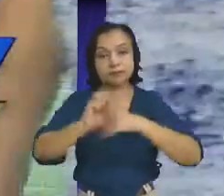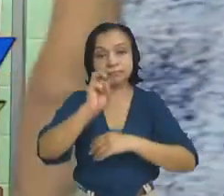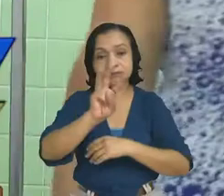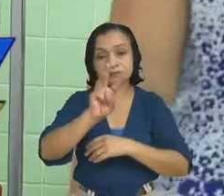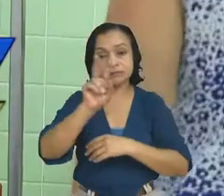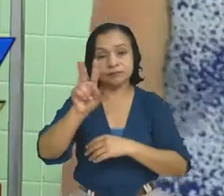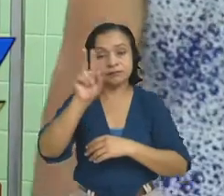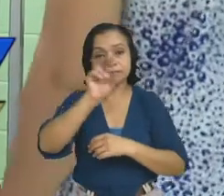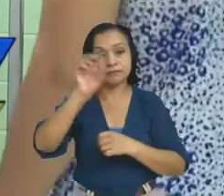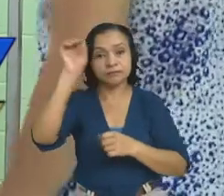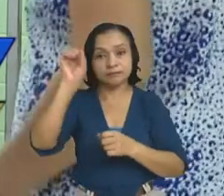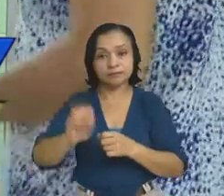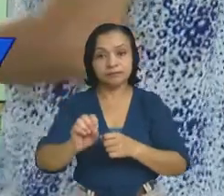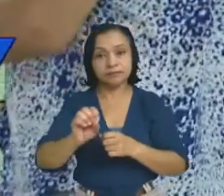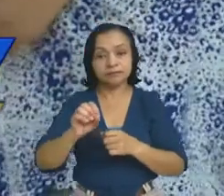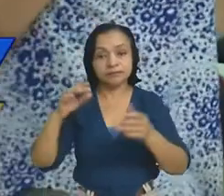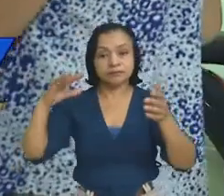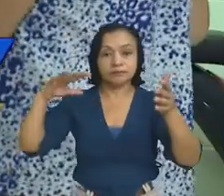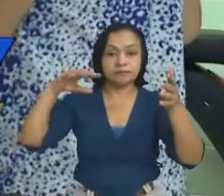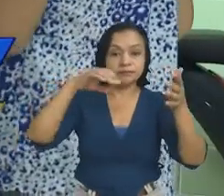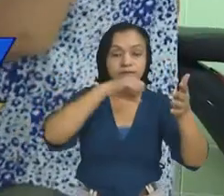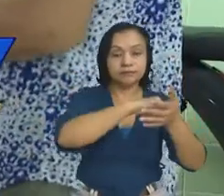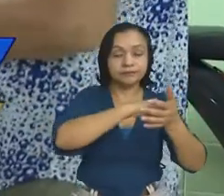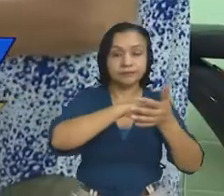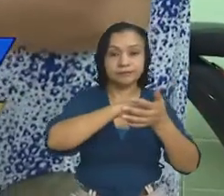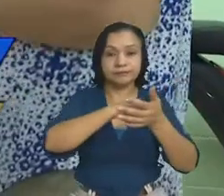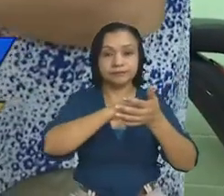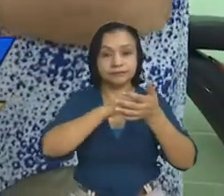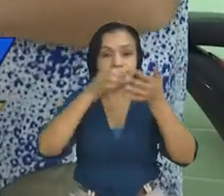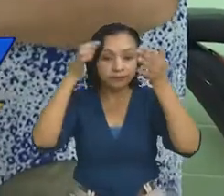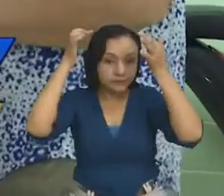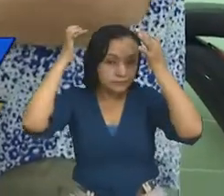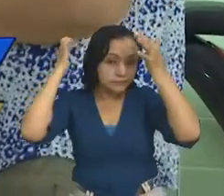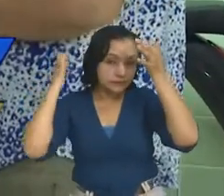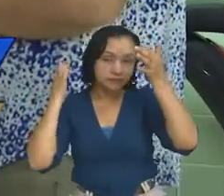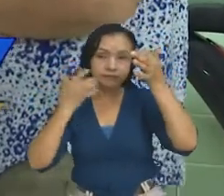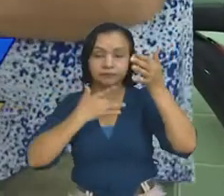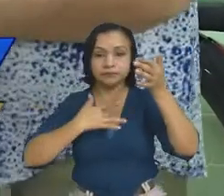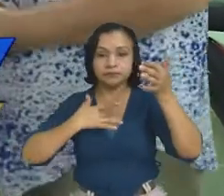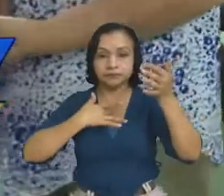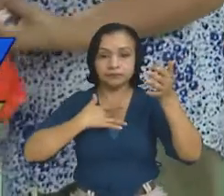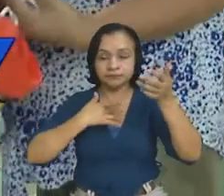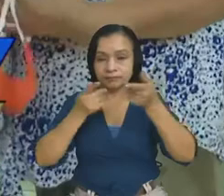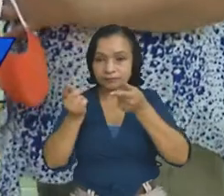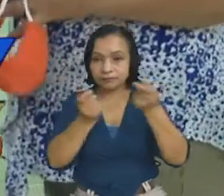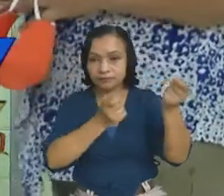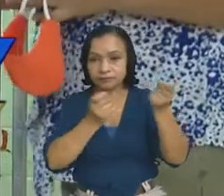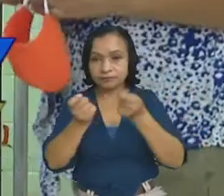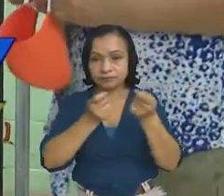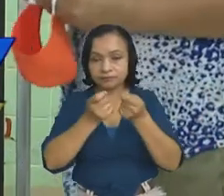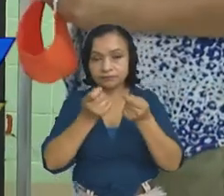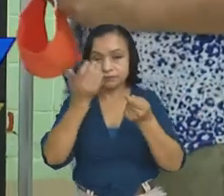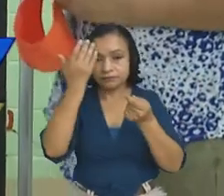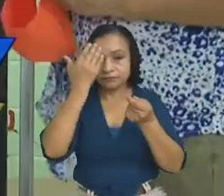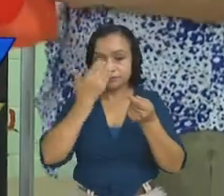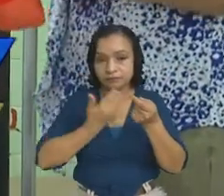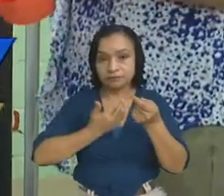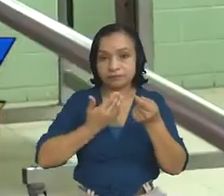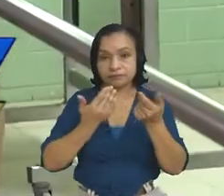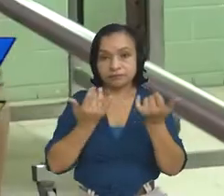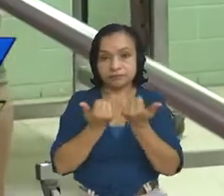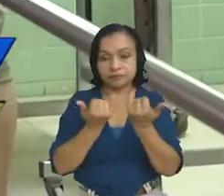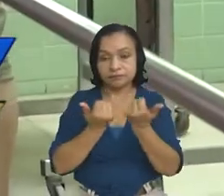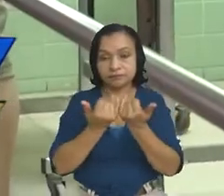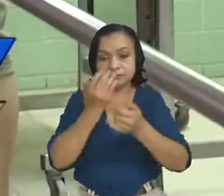32% por secuelas de accidentes cerebrovasculares. Y eso necesita un manejo y seguimiento, porque puede haber un accidente cerebrovascular que te deja